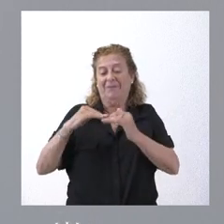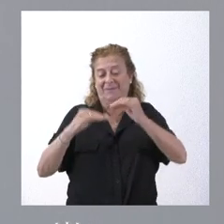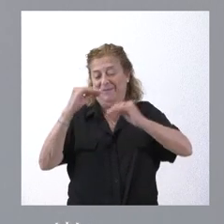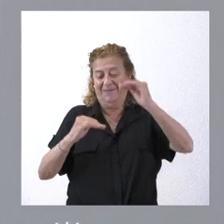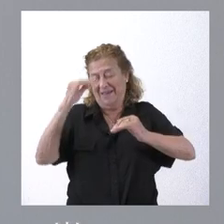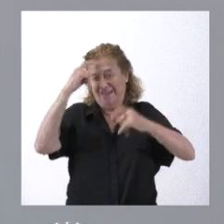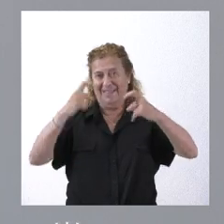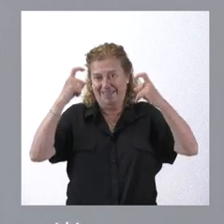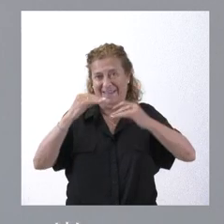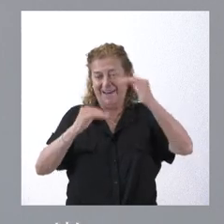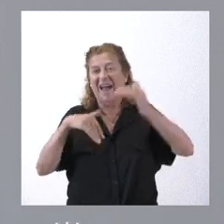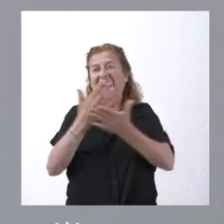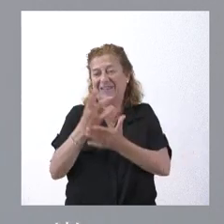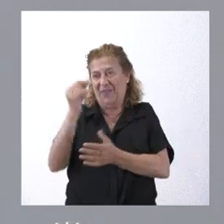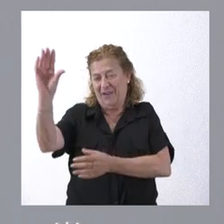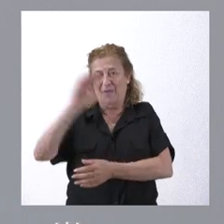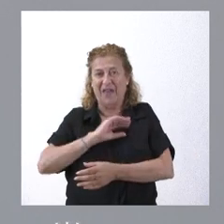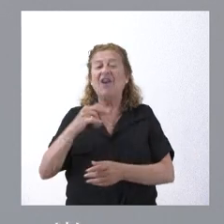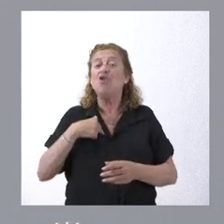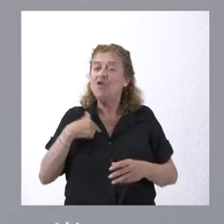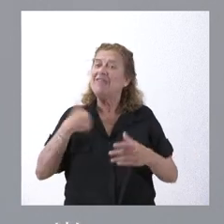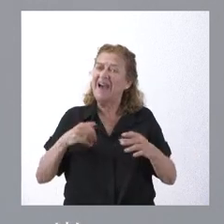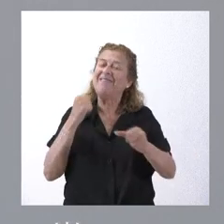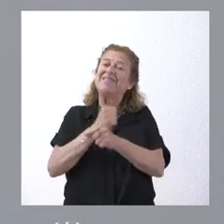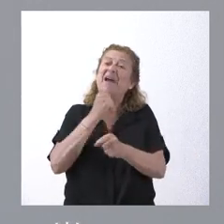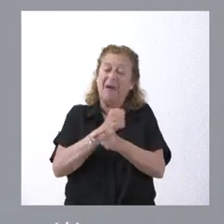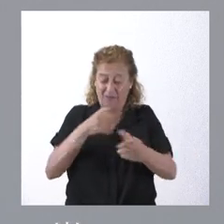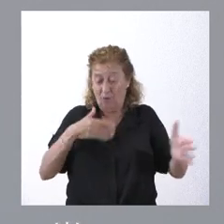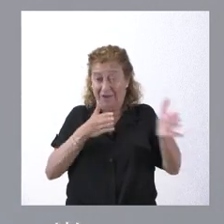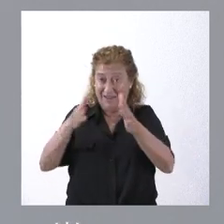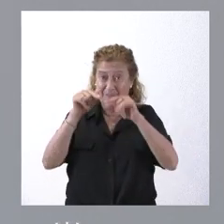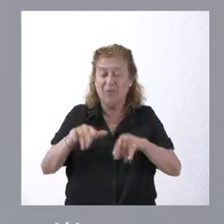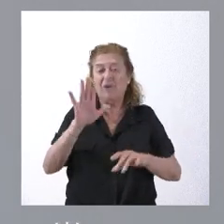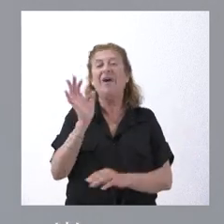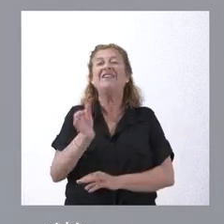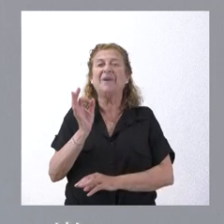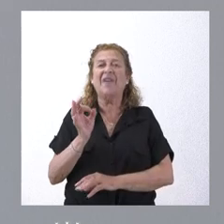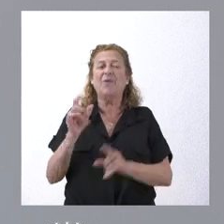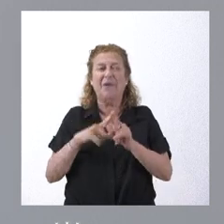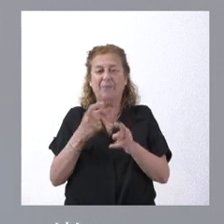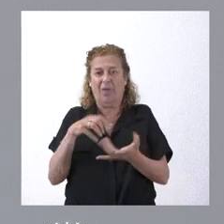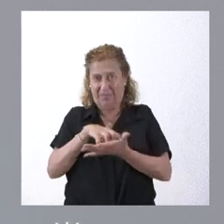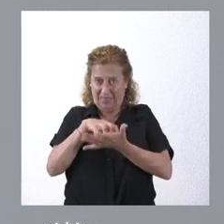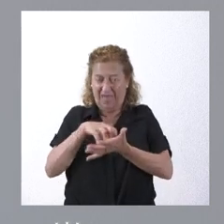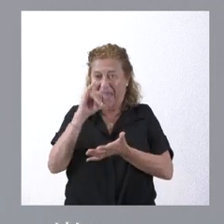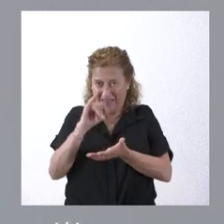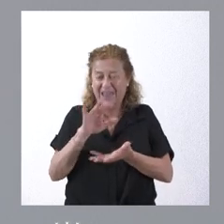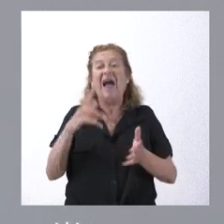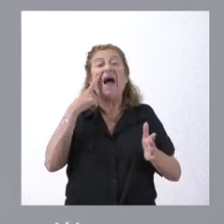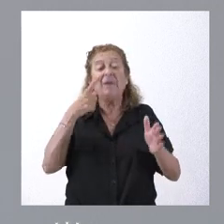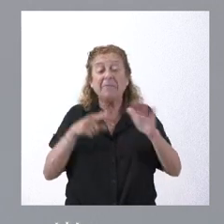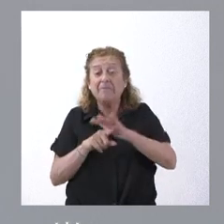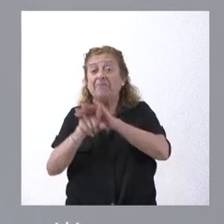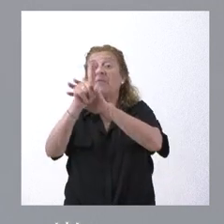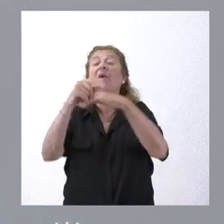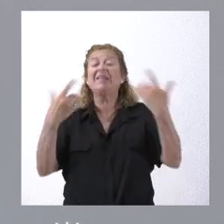las previsiones presupuestarias. Nosotros estamos trabajando en esa dirección, pero es verdad que algunas indefiniciones tenemos. Vamos a ver cómo evoluciona esto.